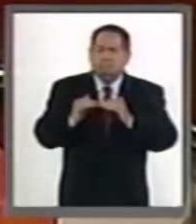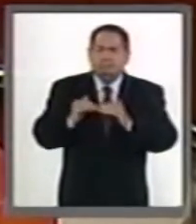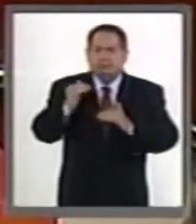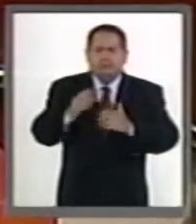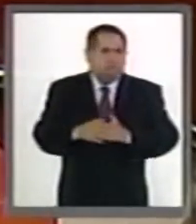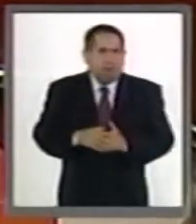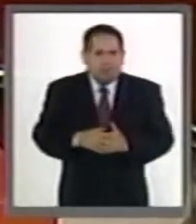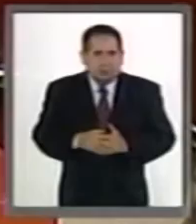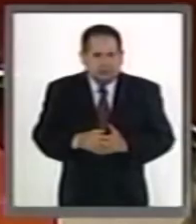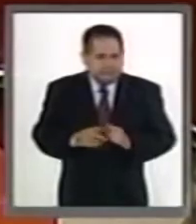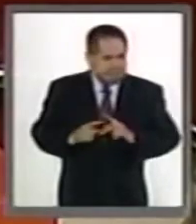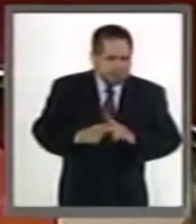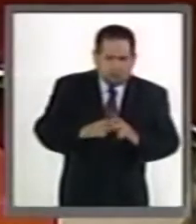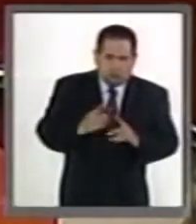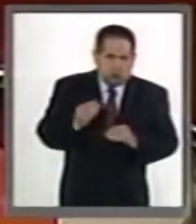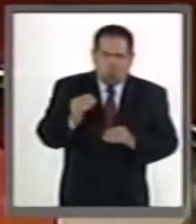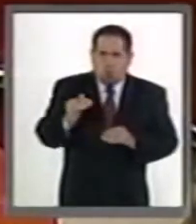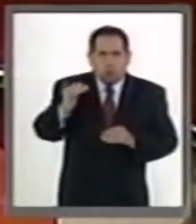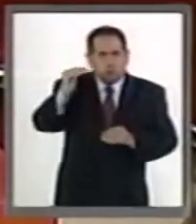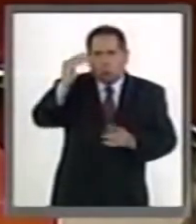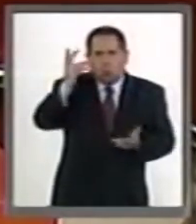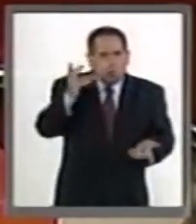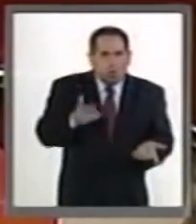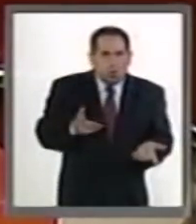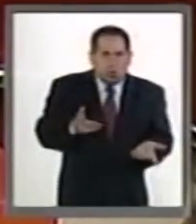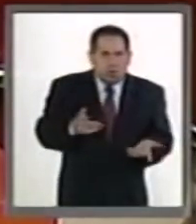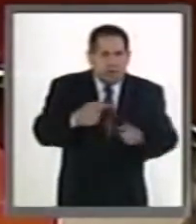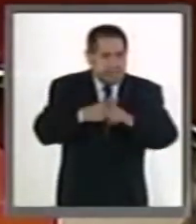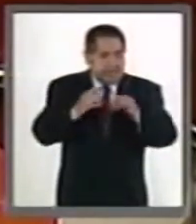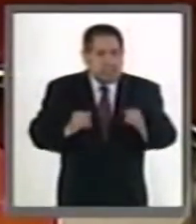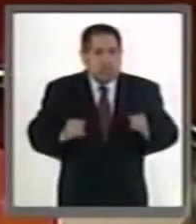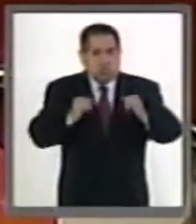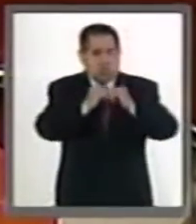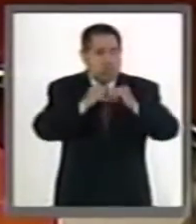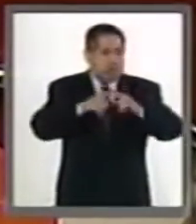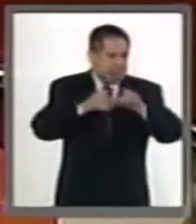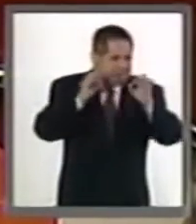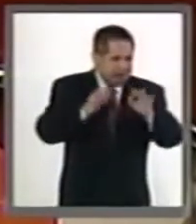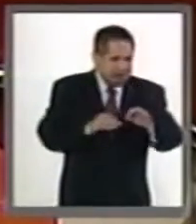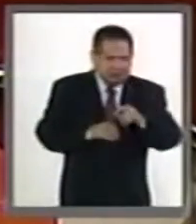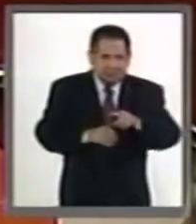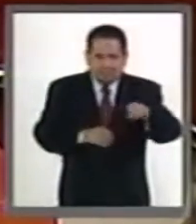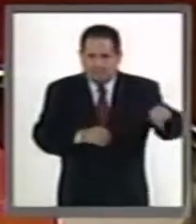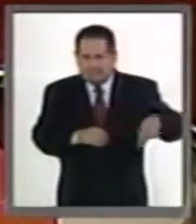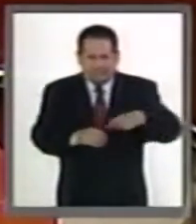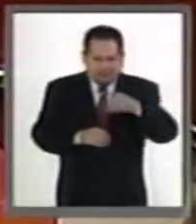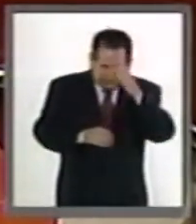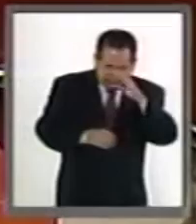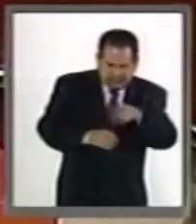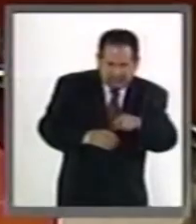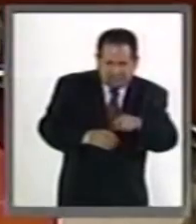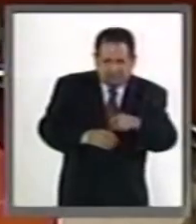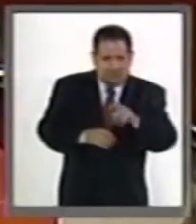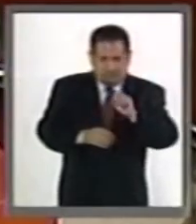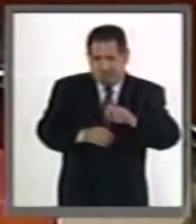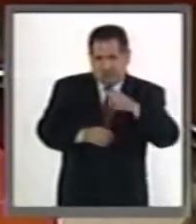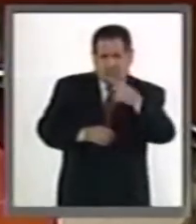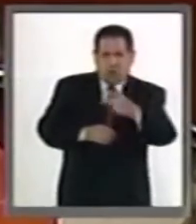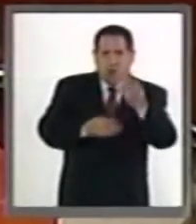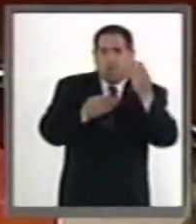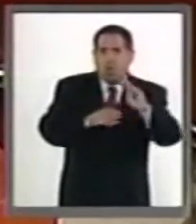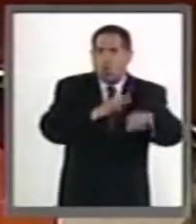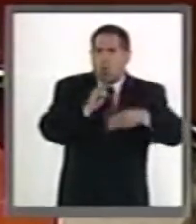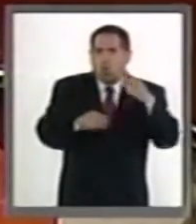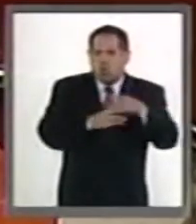una sobreestimación con la que ni las instituciones más representativas del neoliberalismo, como el propio Banco